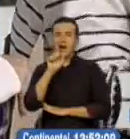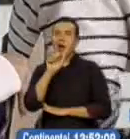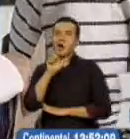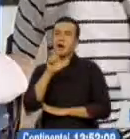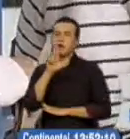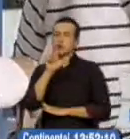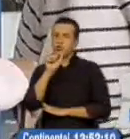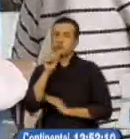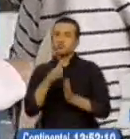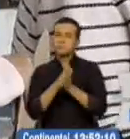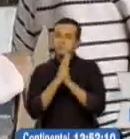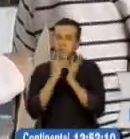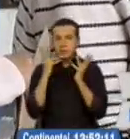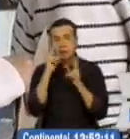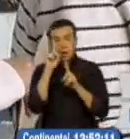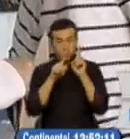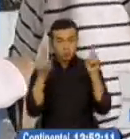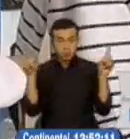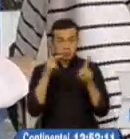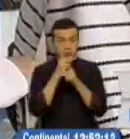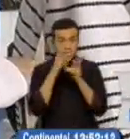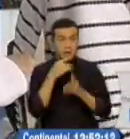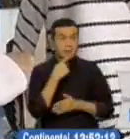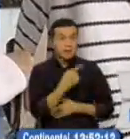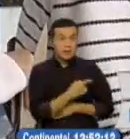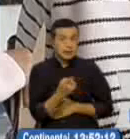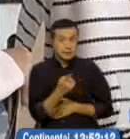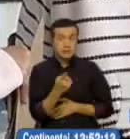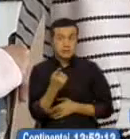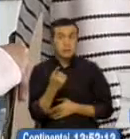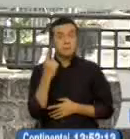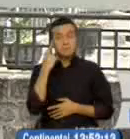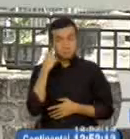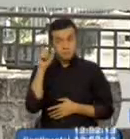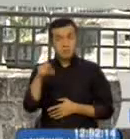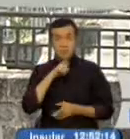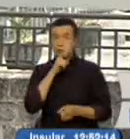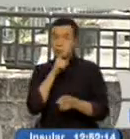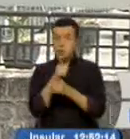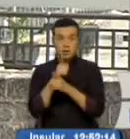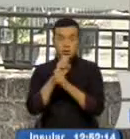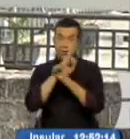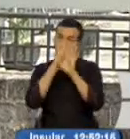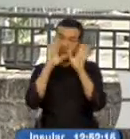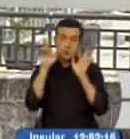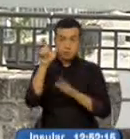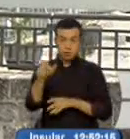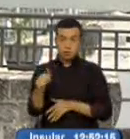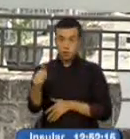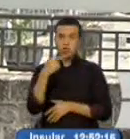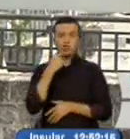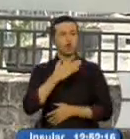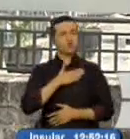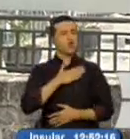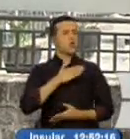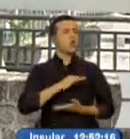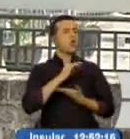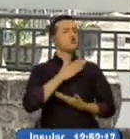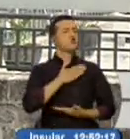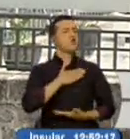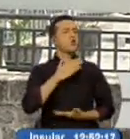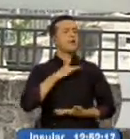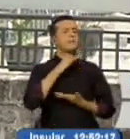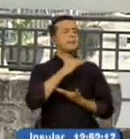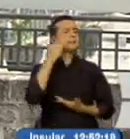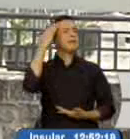varios concejales han detallado la participación de Mauro T. al interior del Cabildo. Claramente él decía ser representante del alcalde